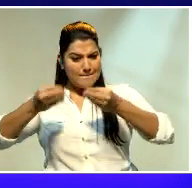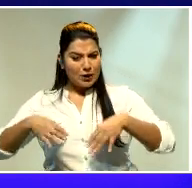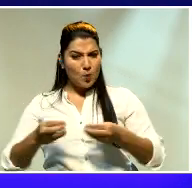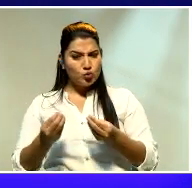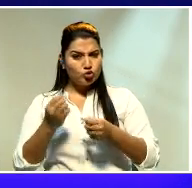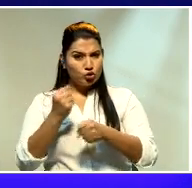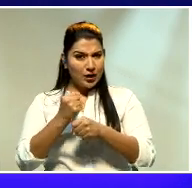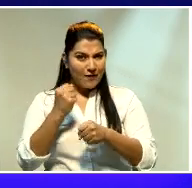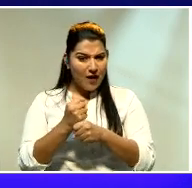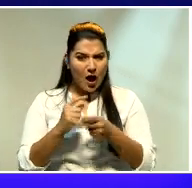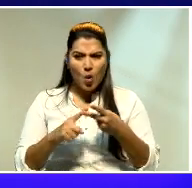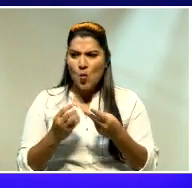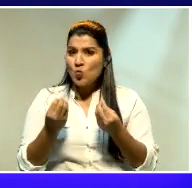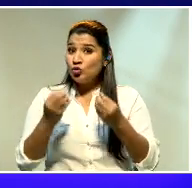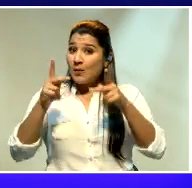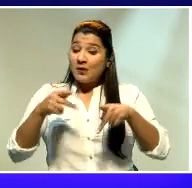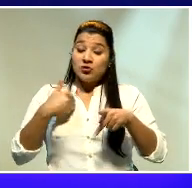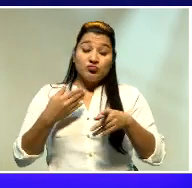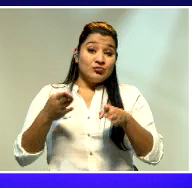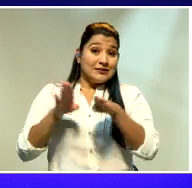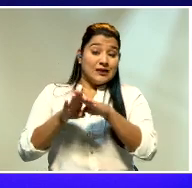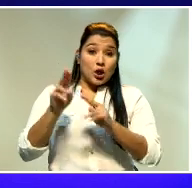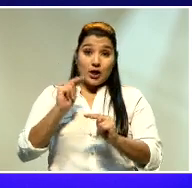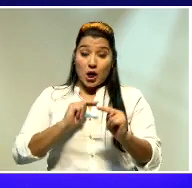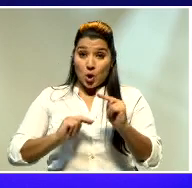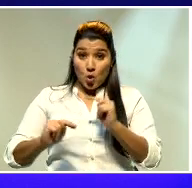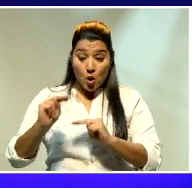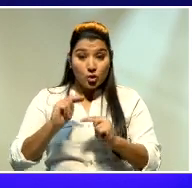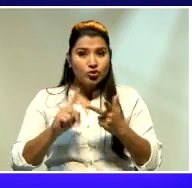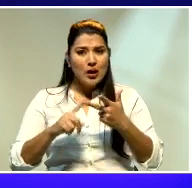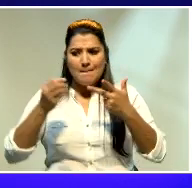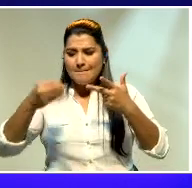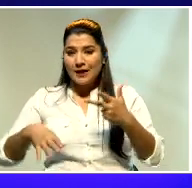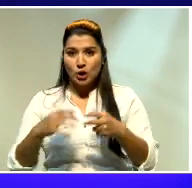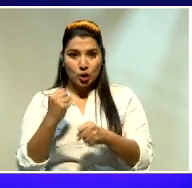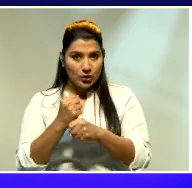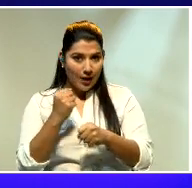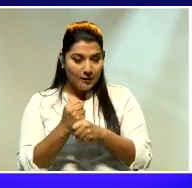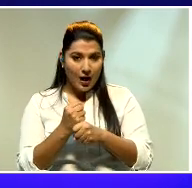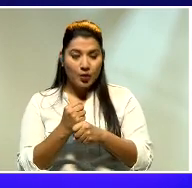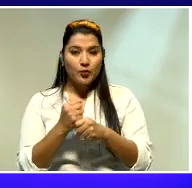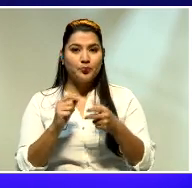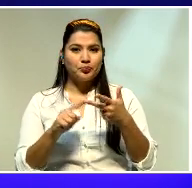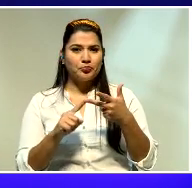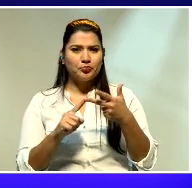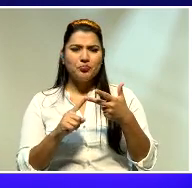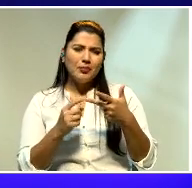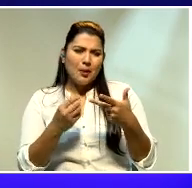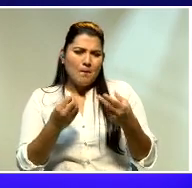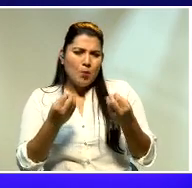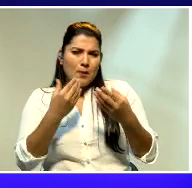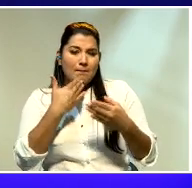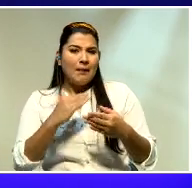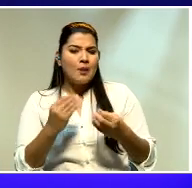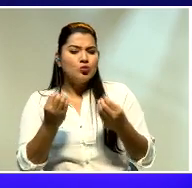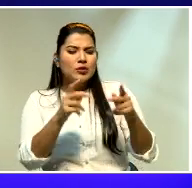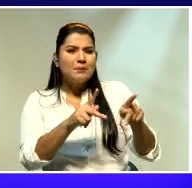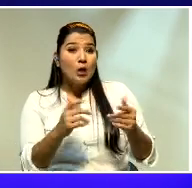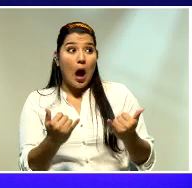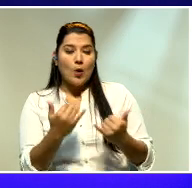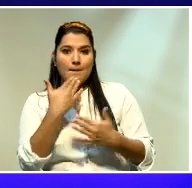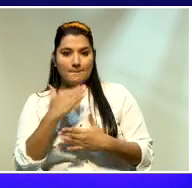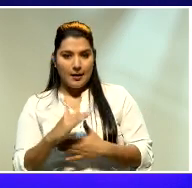empleos, muchísima gente tuvo que cerrar su negocio, perdió su trabajo, la pasó mal, mucha gente la está pasando